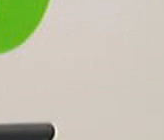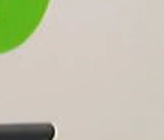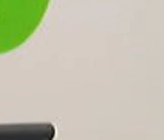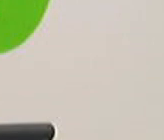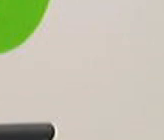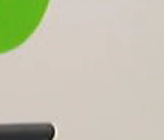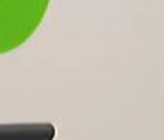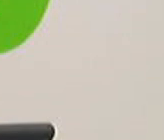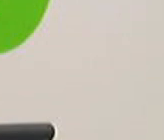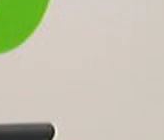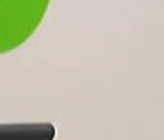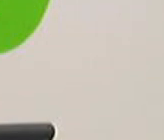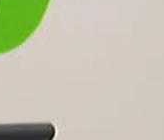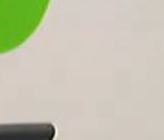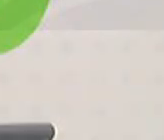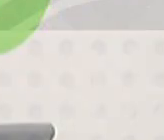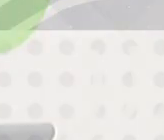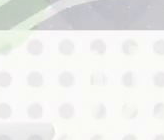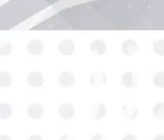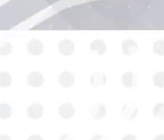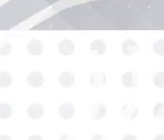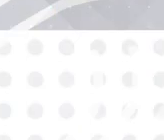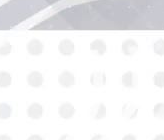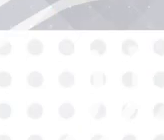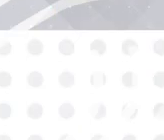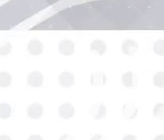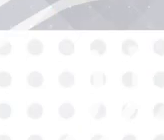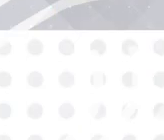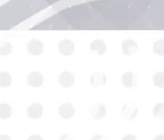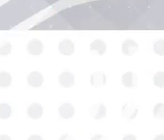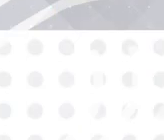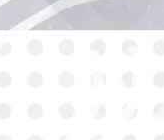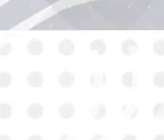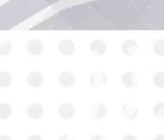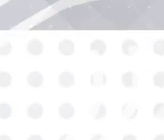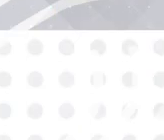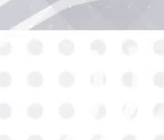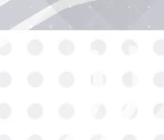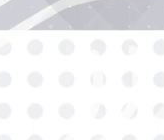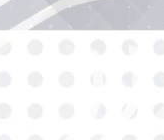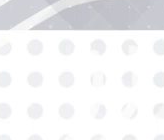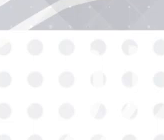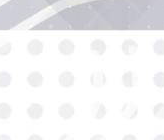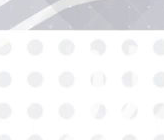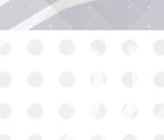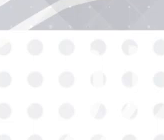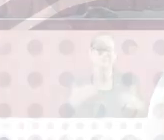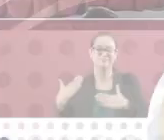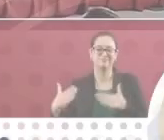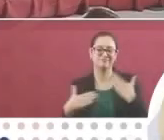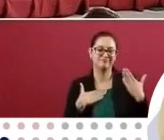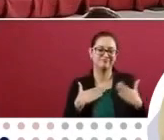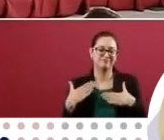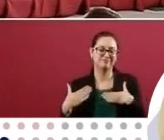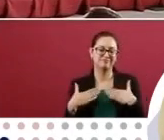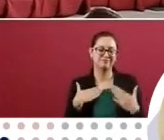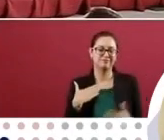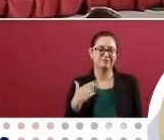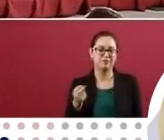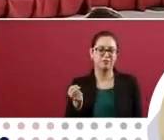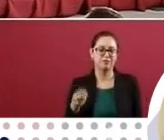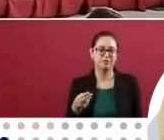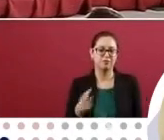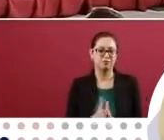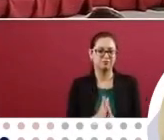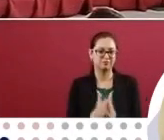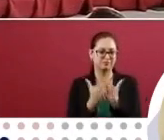Nayeli, buenos días, te saludo con mucho gusto. Kevin, muy buenos días a ti y al auditorio. Pues efectivamente, Luis Alberto, parece que